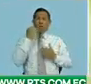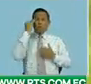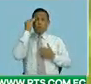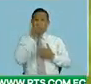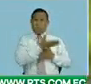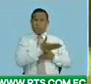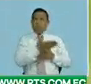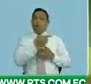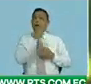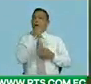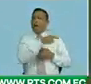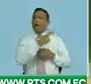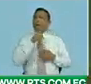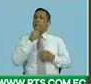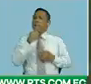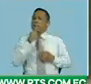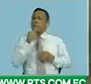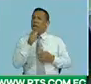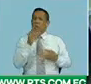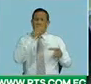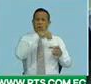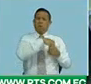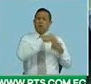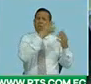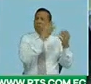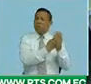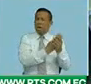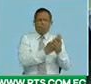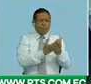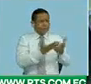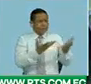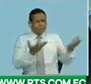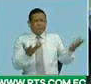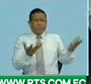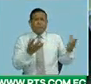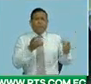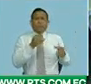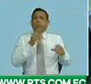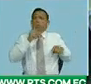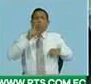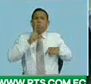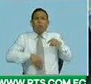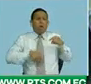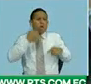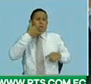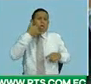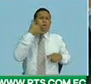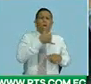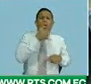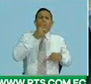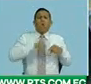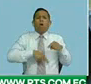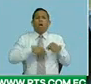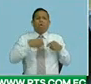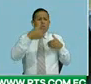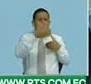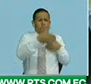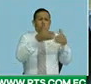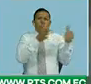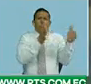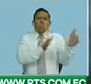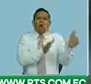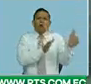tienen en condiciones infrahumanas. Totalmente incomunicado, en un cuarto de 2x2 en una